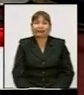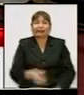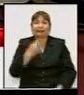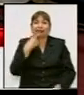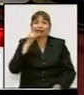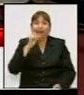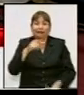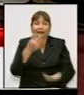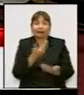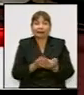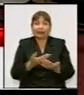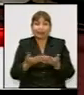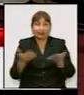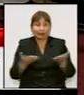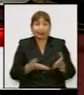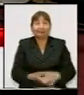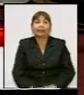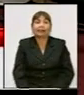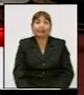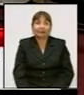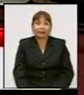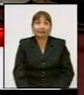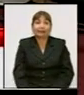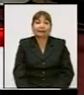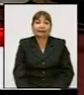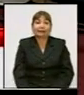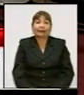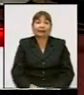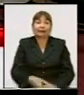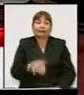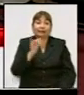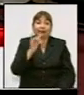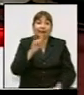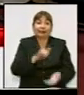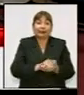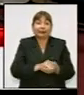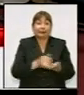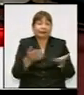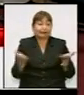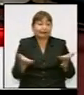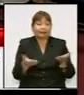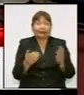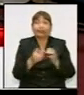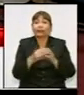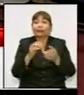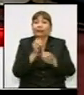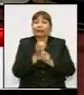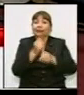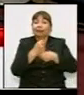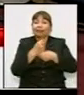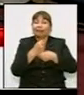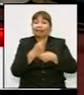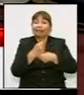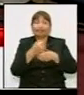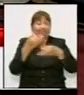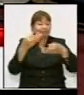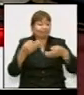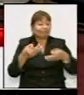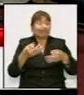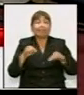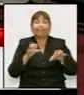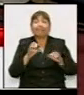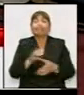Palmas, la siguiente, por favor, y que se encuentra dedicado a la formación de especialistas en ciberseguridad,